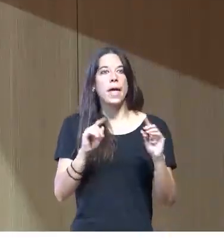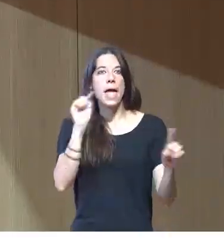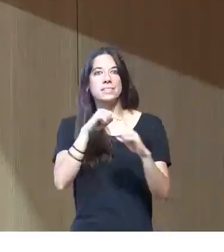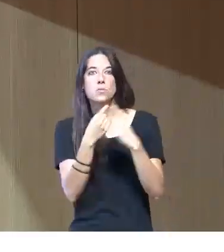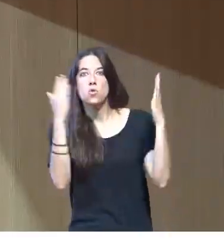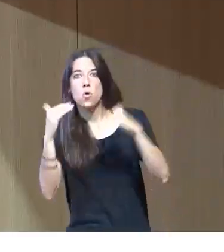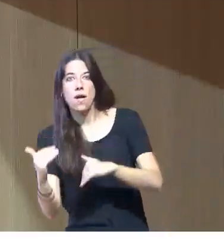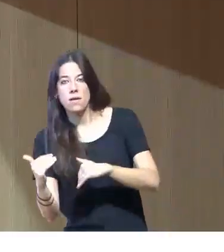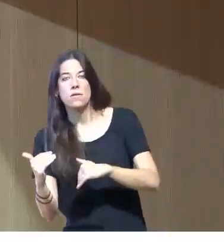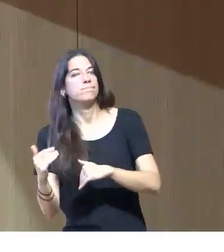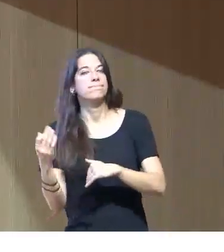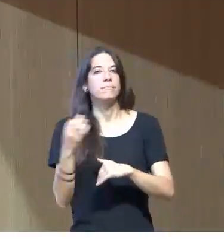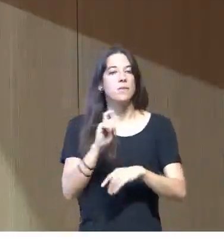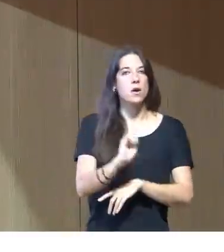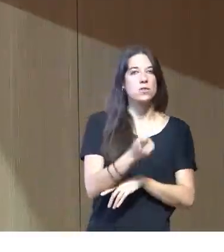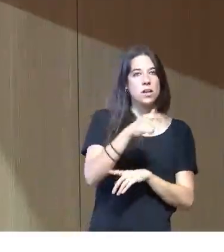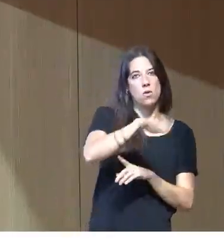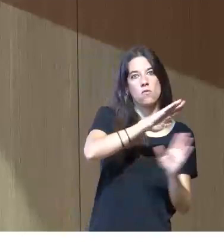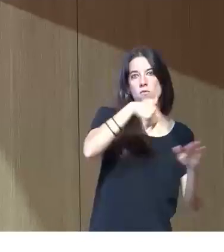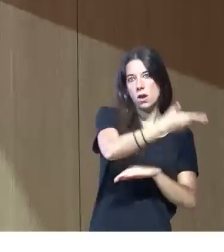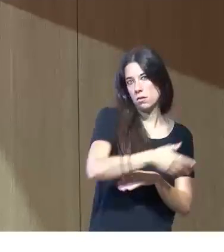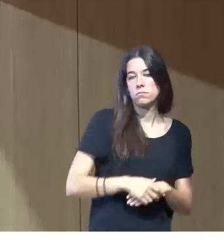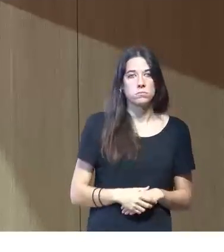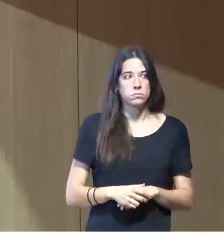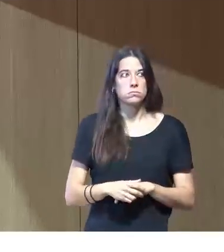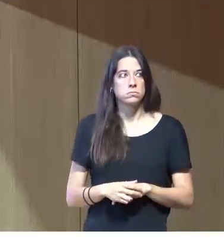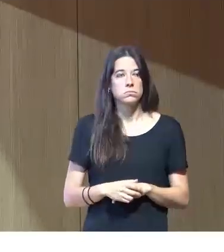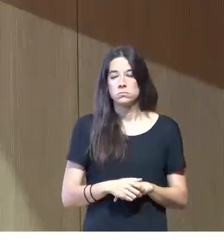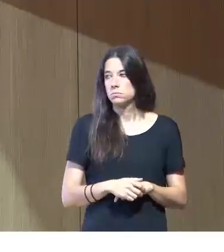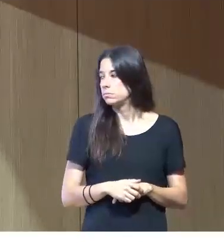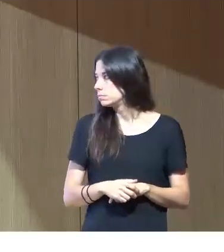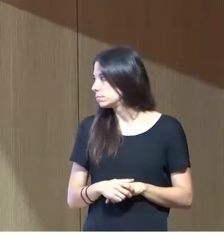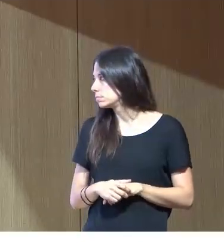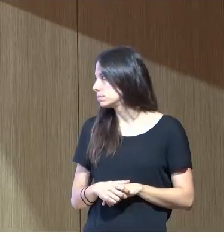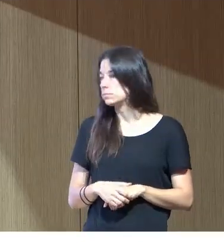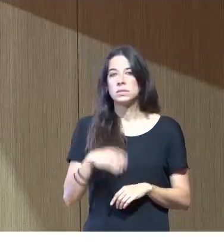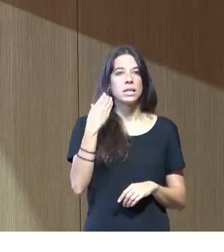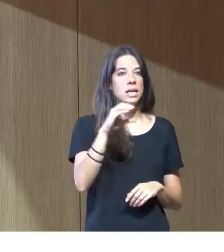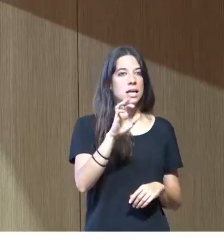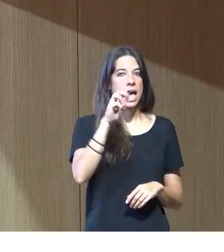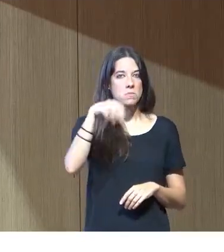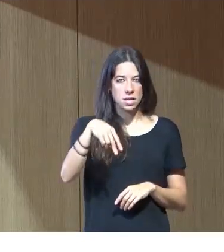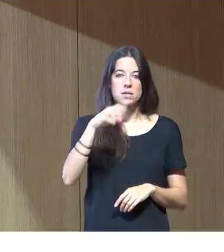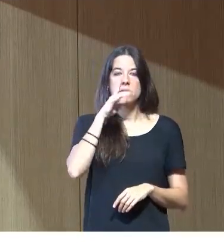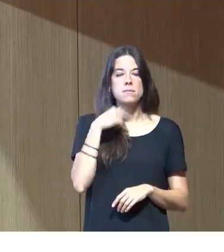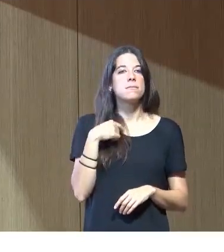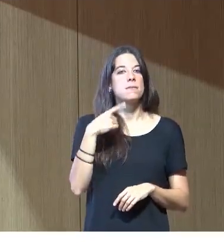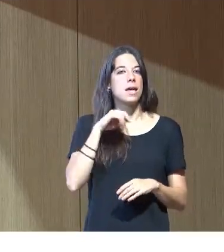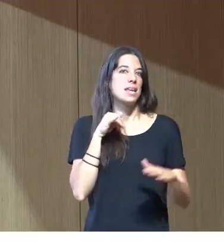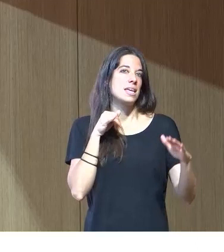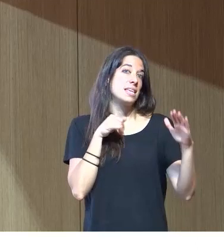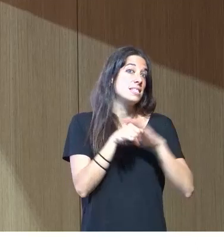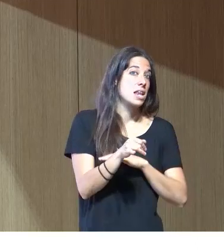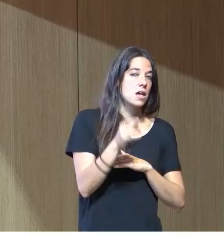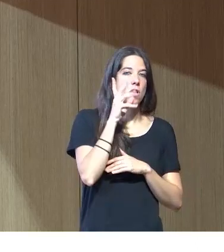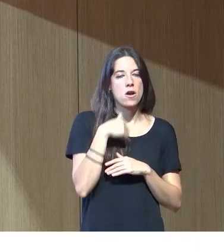lo tiene que encontrar en la escuela Carmen y desde inserta nosotros ahora que estamos como digo planteando